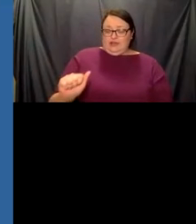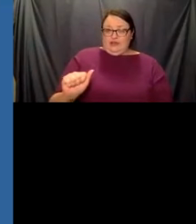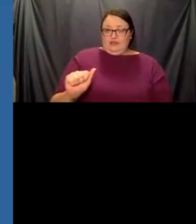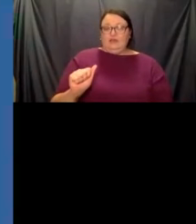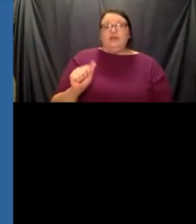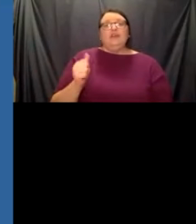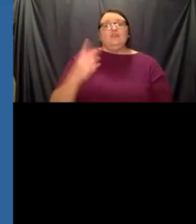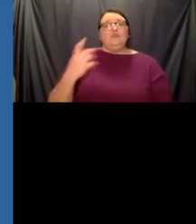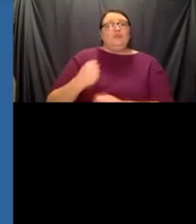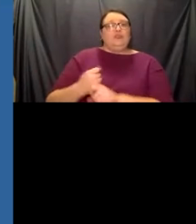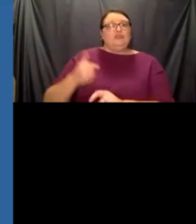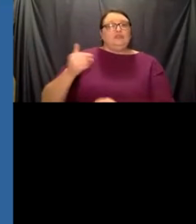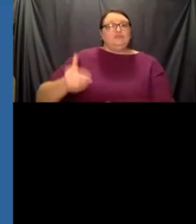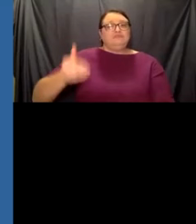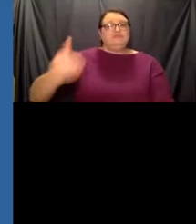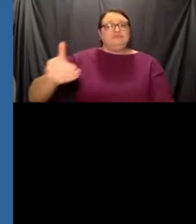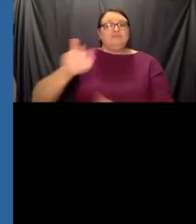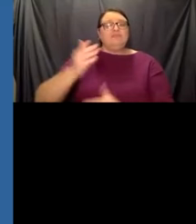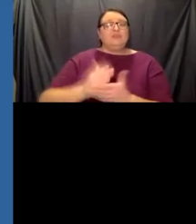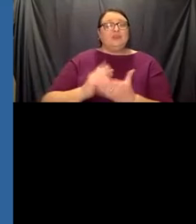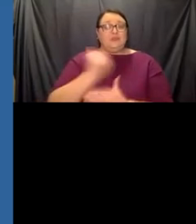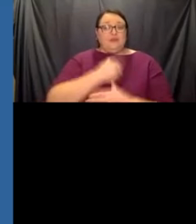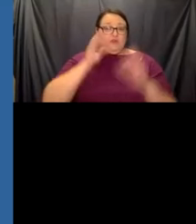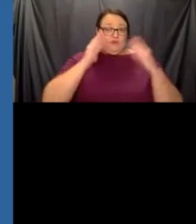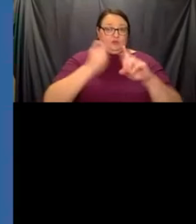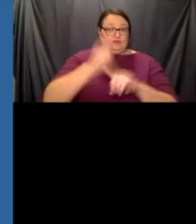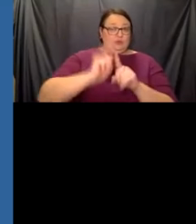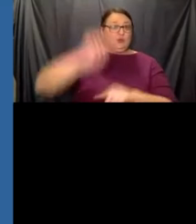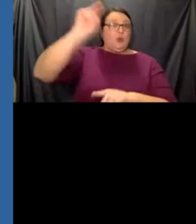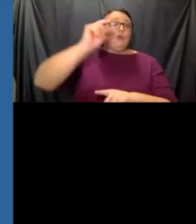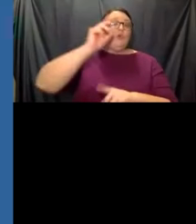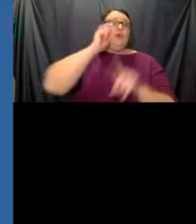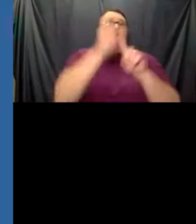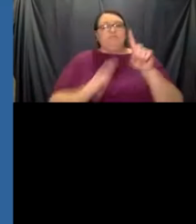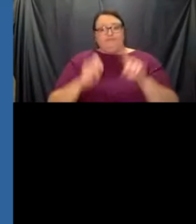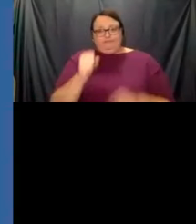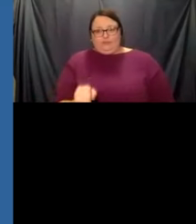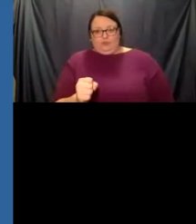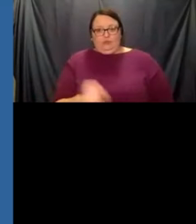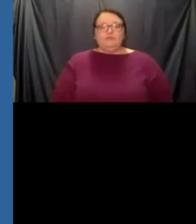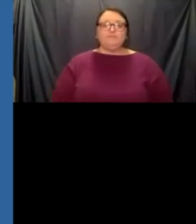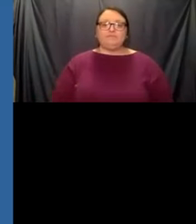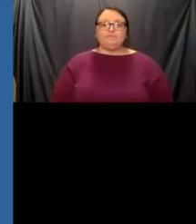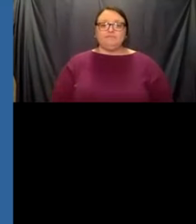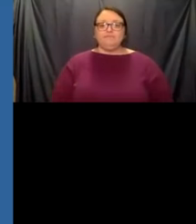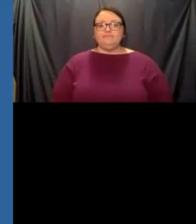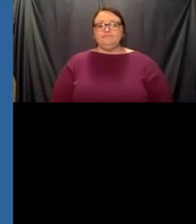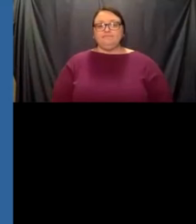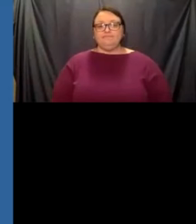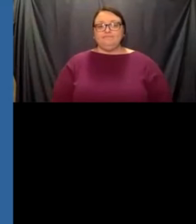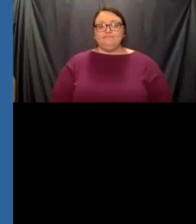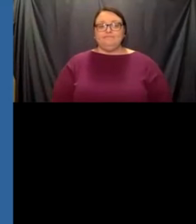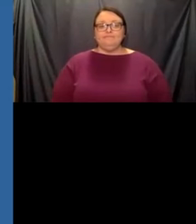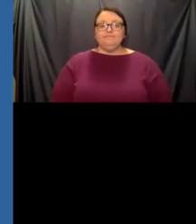y solicitó otra subvención de implementación para un área en el sur de NRSA, por